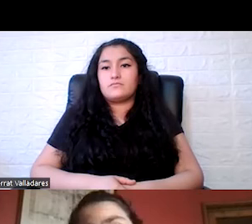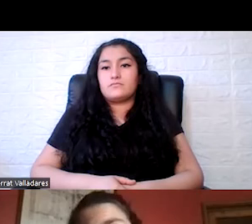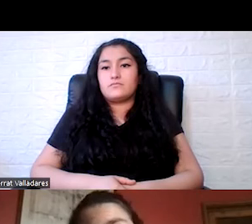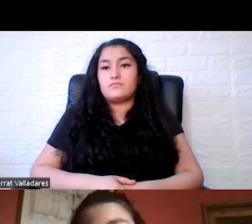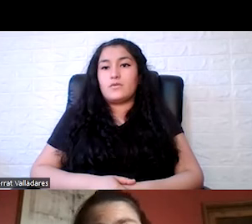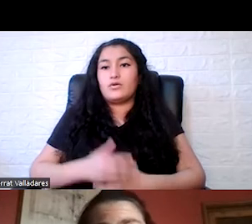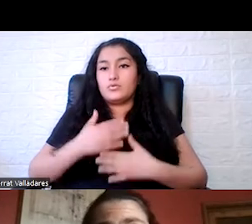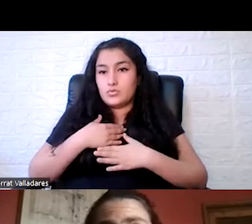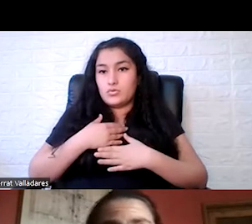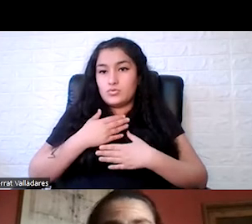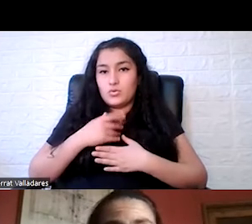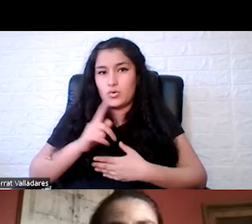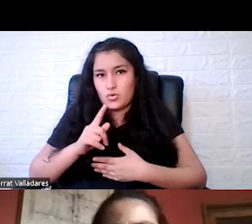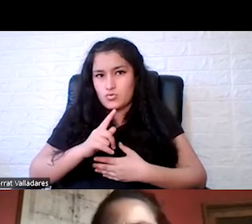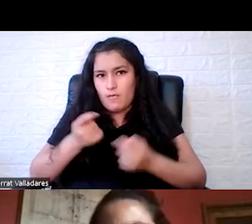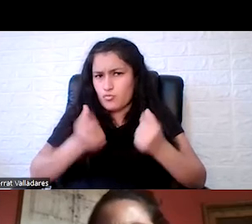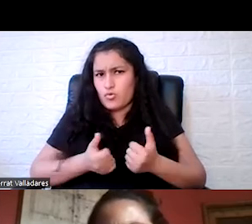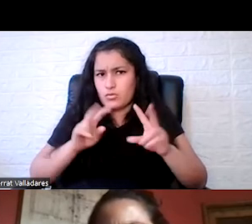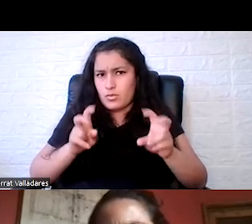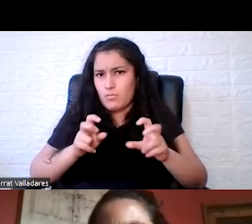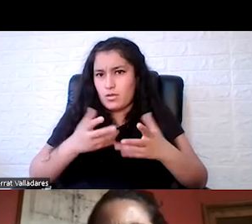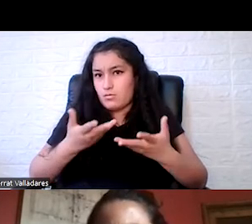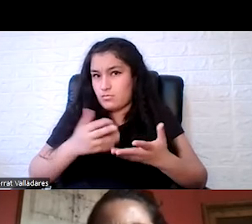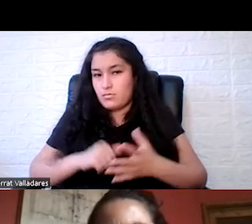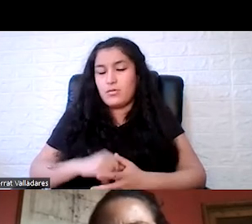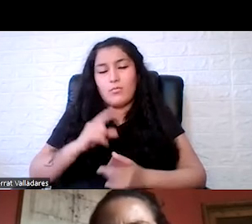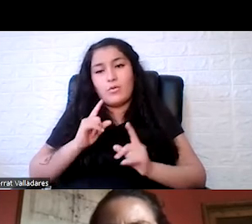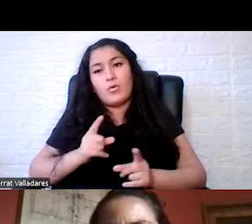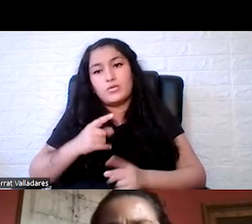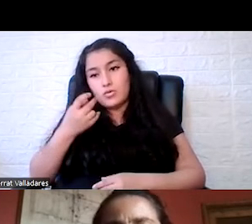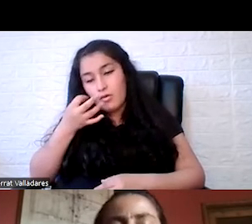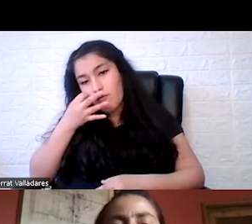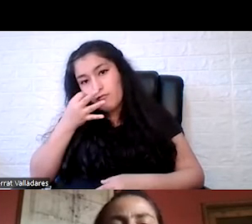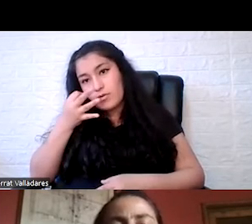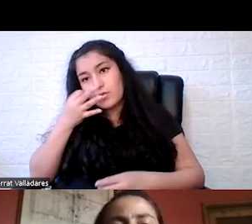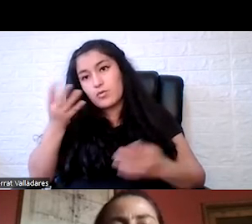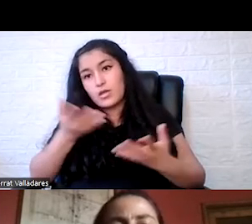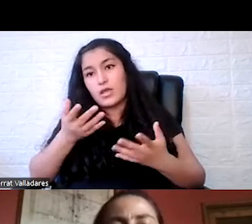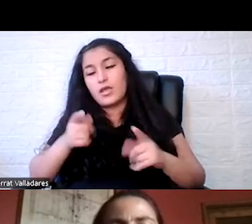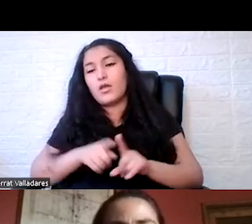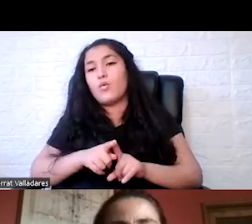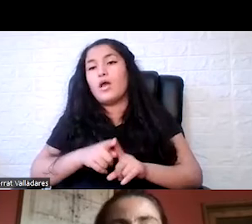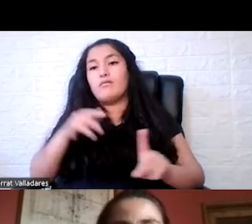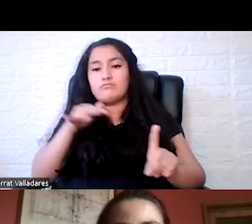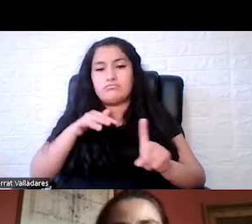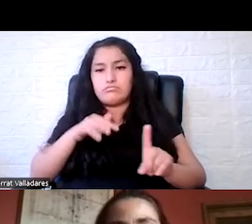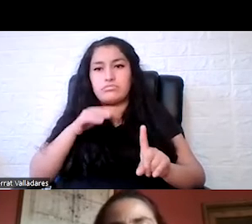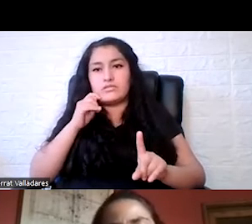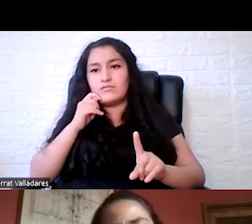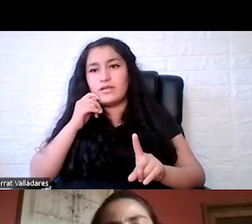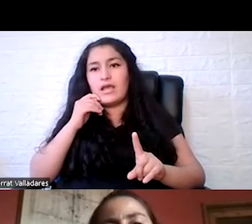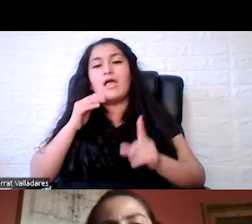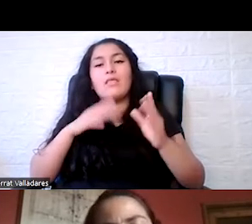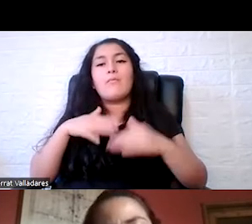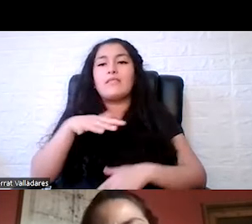yo no soy especialista en el tema, primero, pero de lo que he visto, el amedrentamiento tiene que ver con los espacios de cuidado,